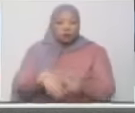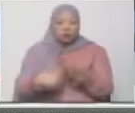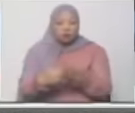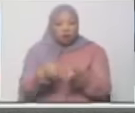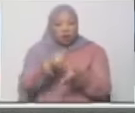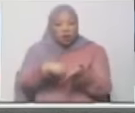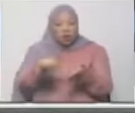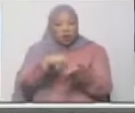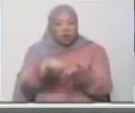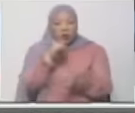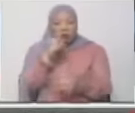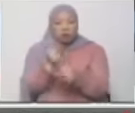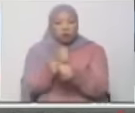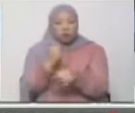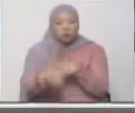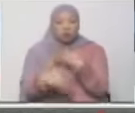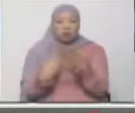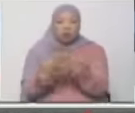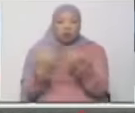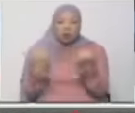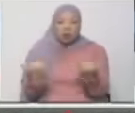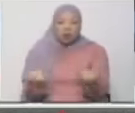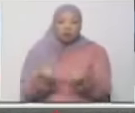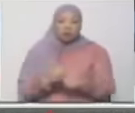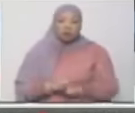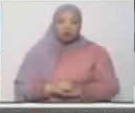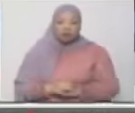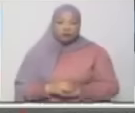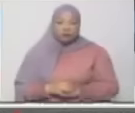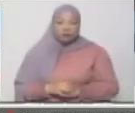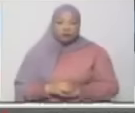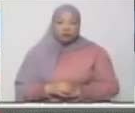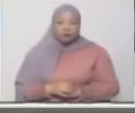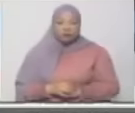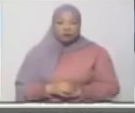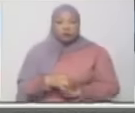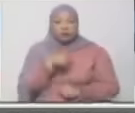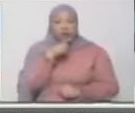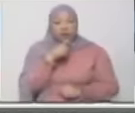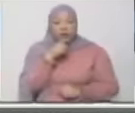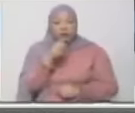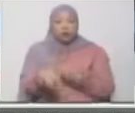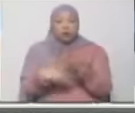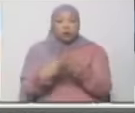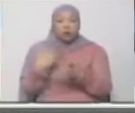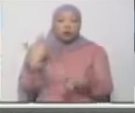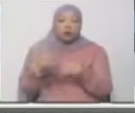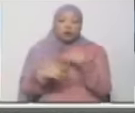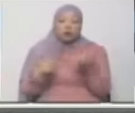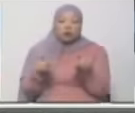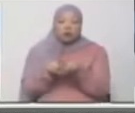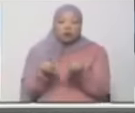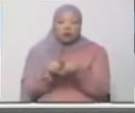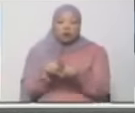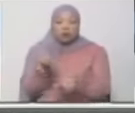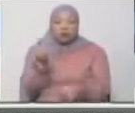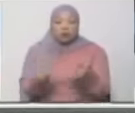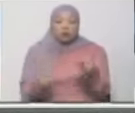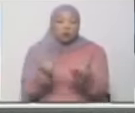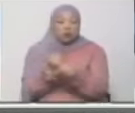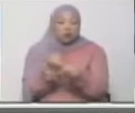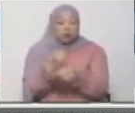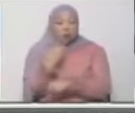él, puño y letra. Nos los dejó como legado. Ya llevo